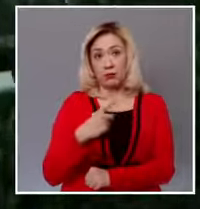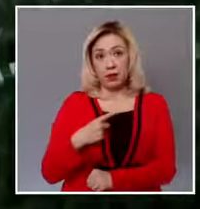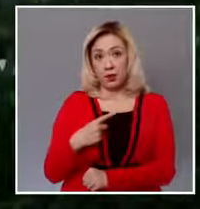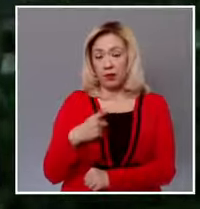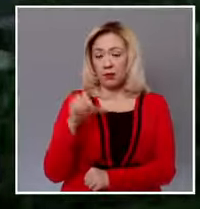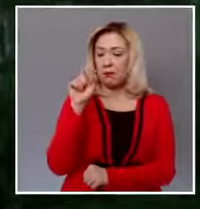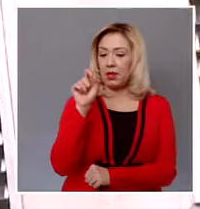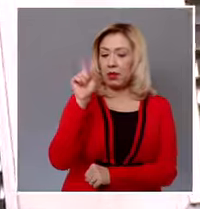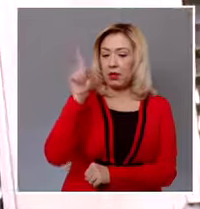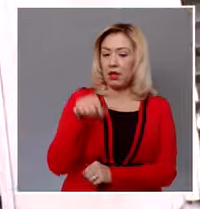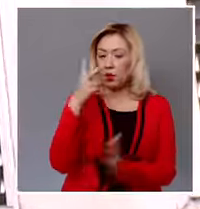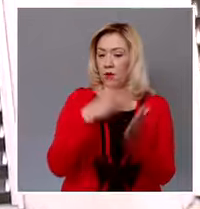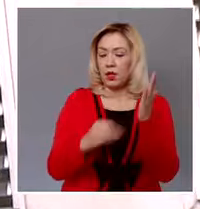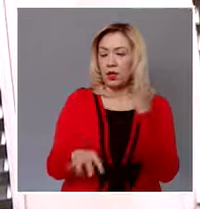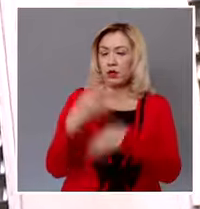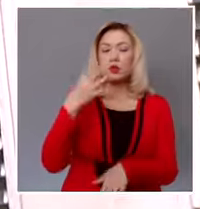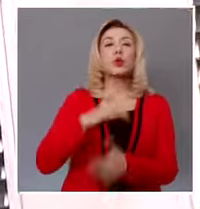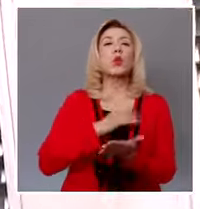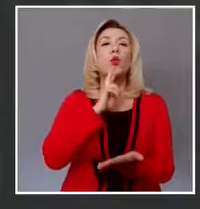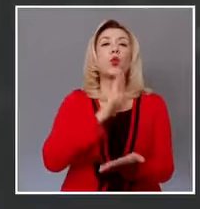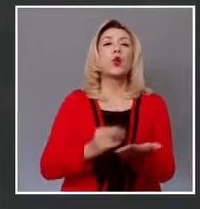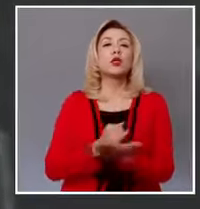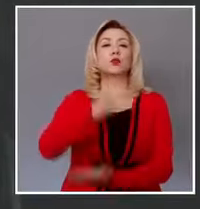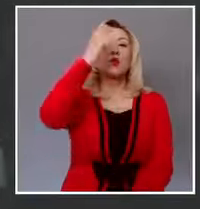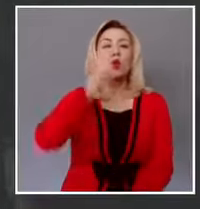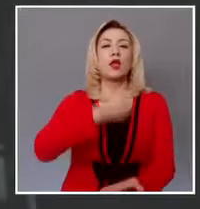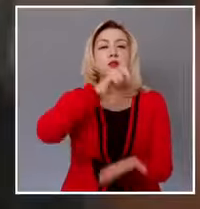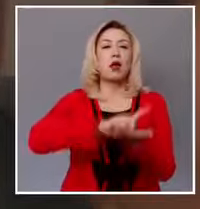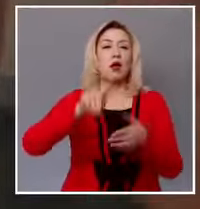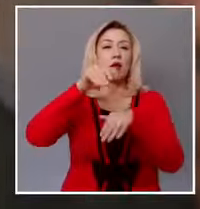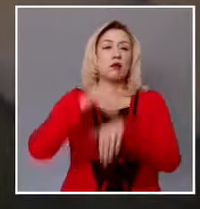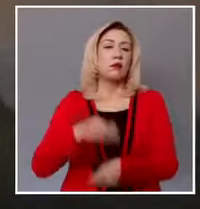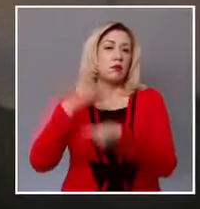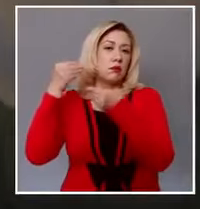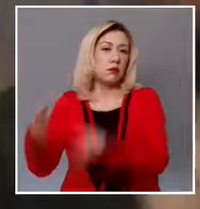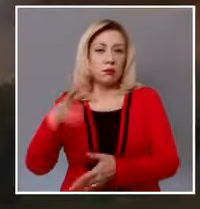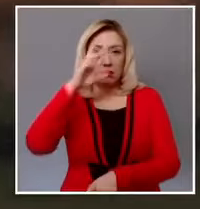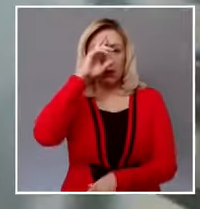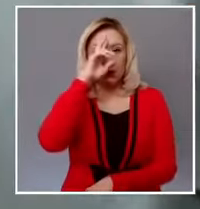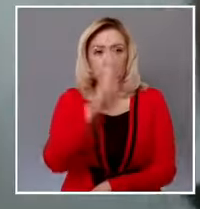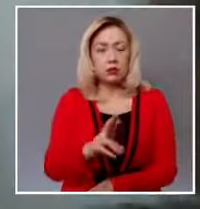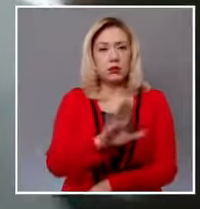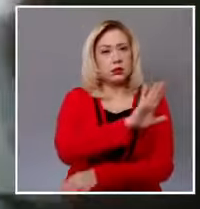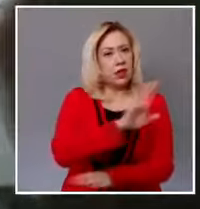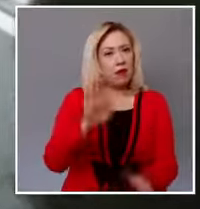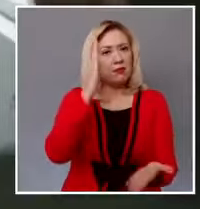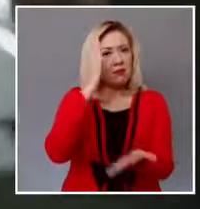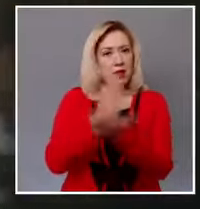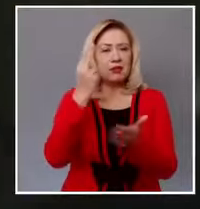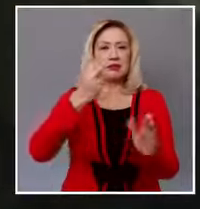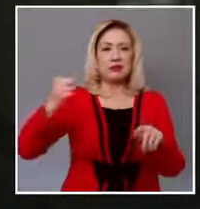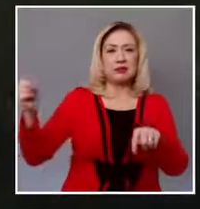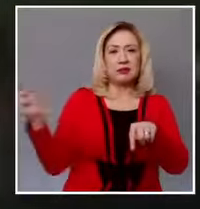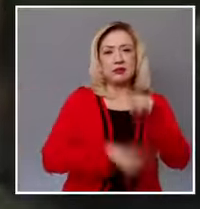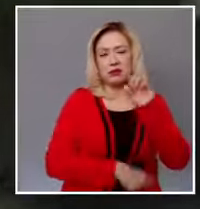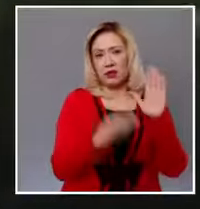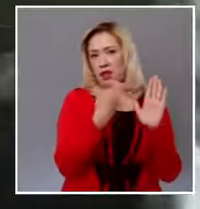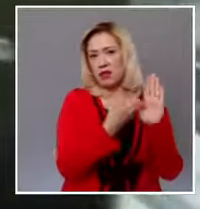20/2014 de la Suprema Corte que prohíbe analizar restricciones constitucionales, misma que establece que